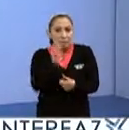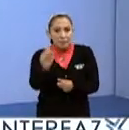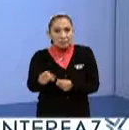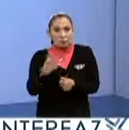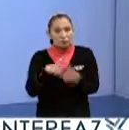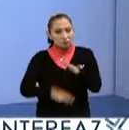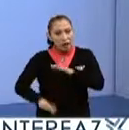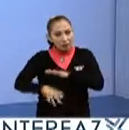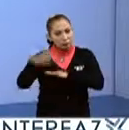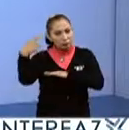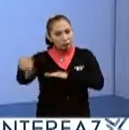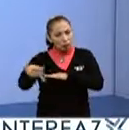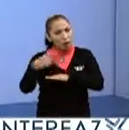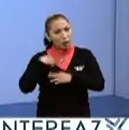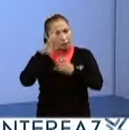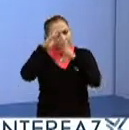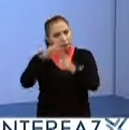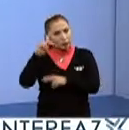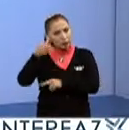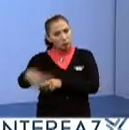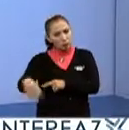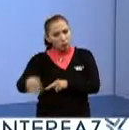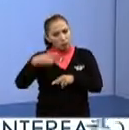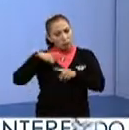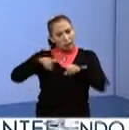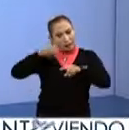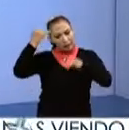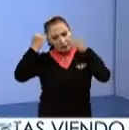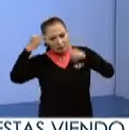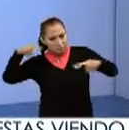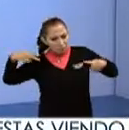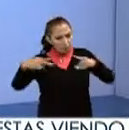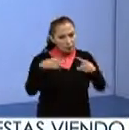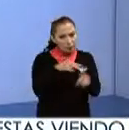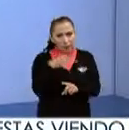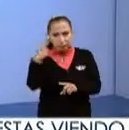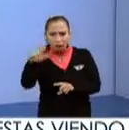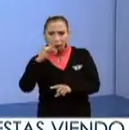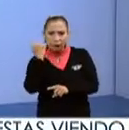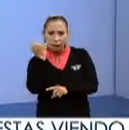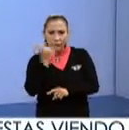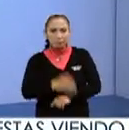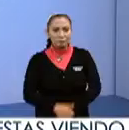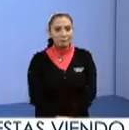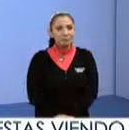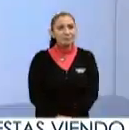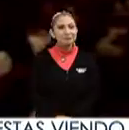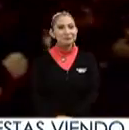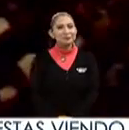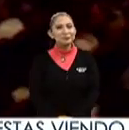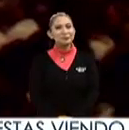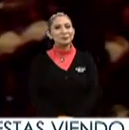parte esencial de ello respetar su cosmovisión y por supuesto su idioma.